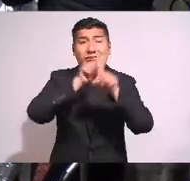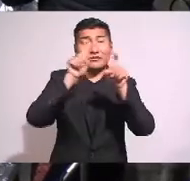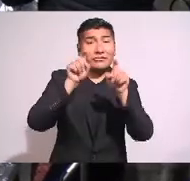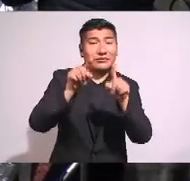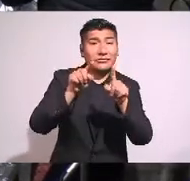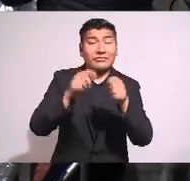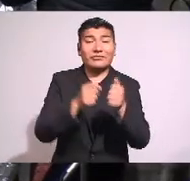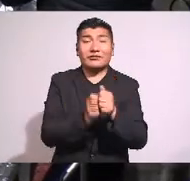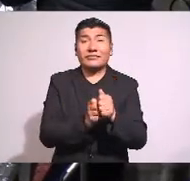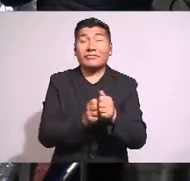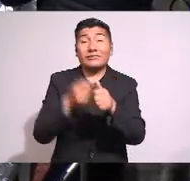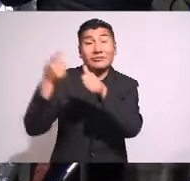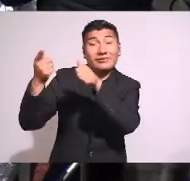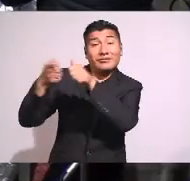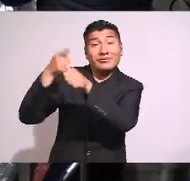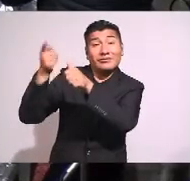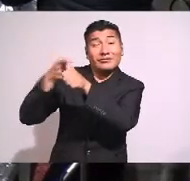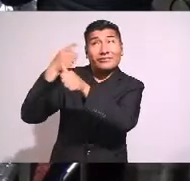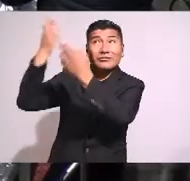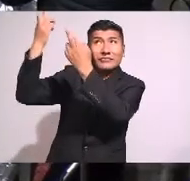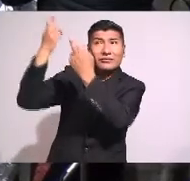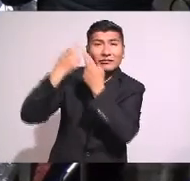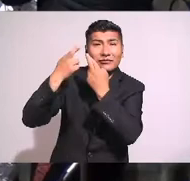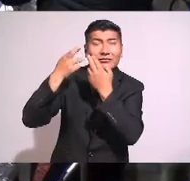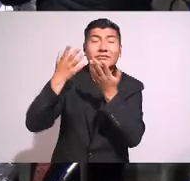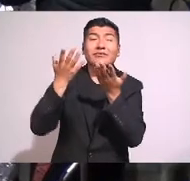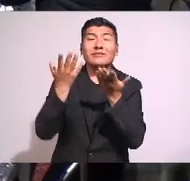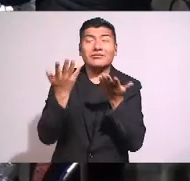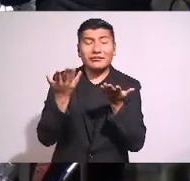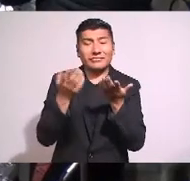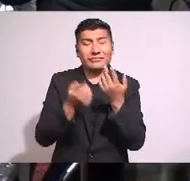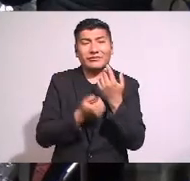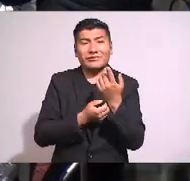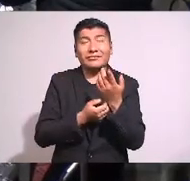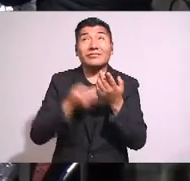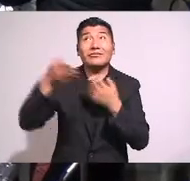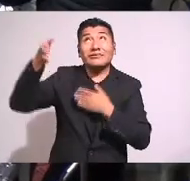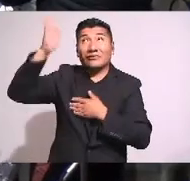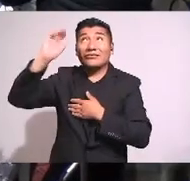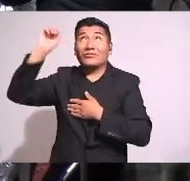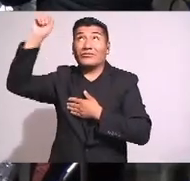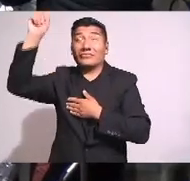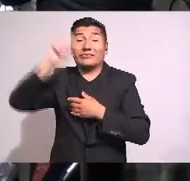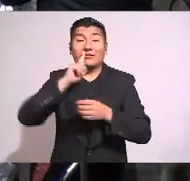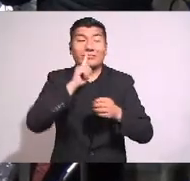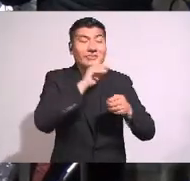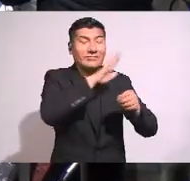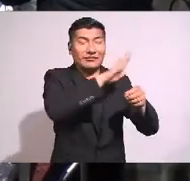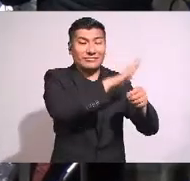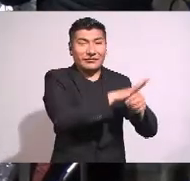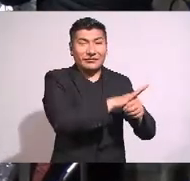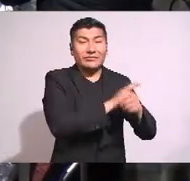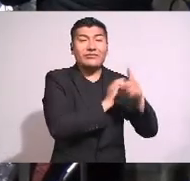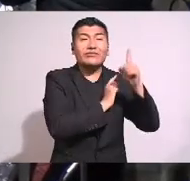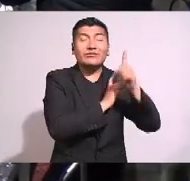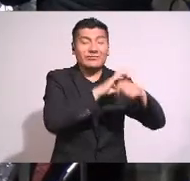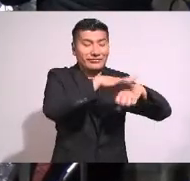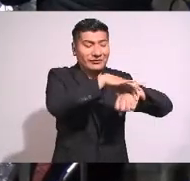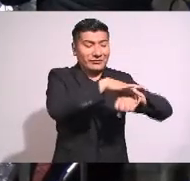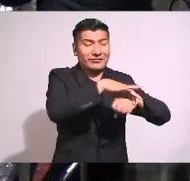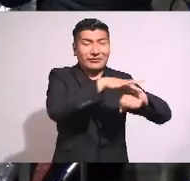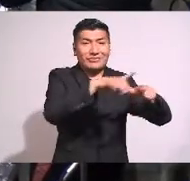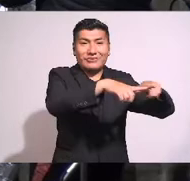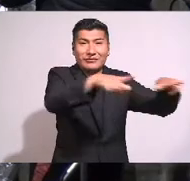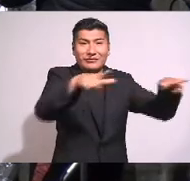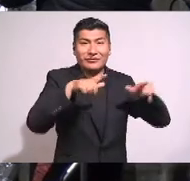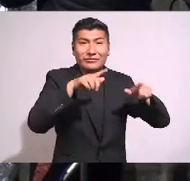La primera respuesta que podríamos encontrar es que Dios promete una tierra.